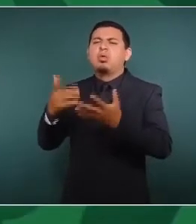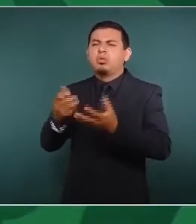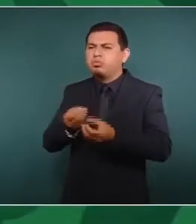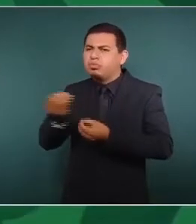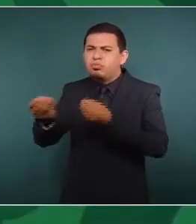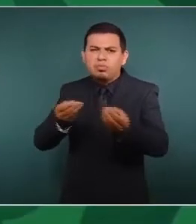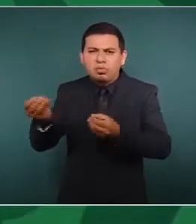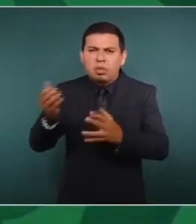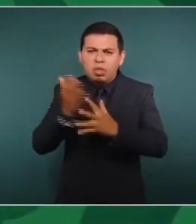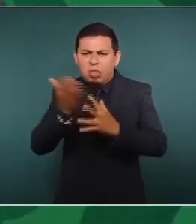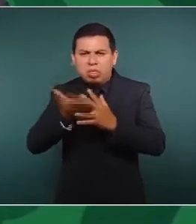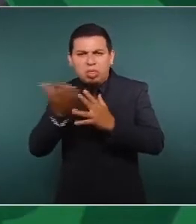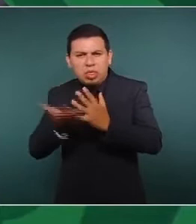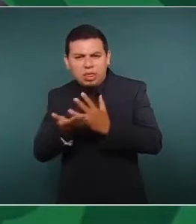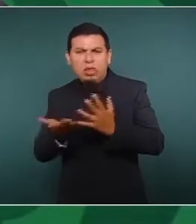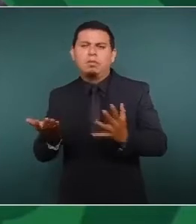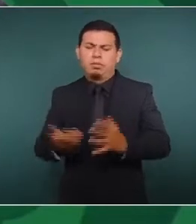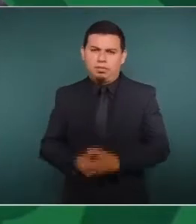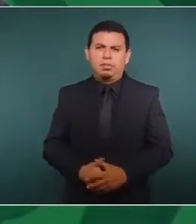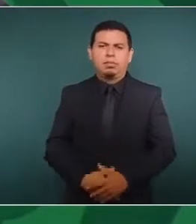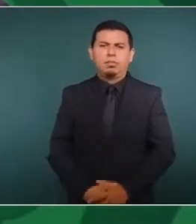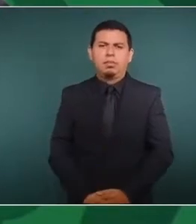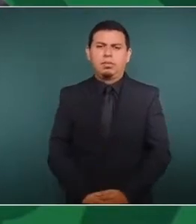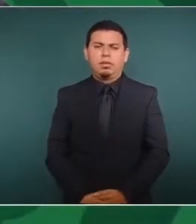lo que se utilizó para